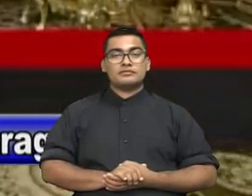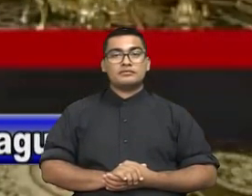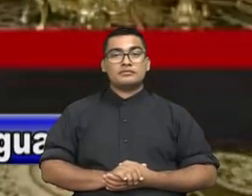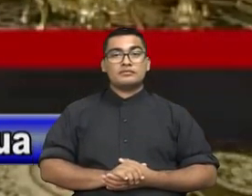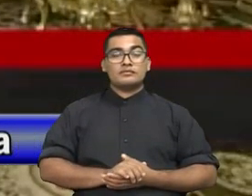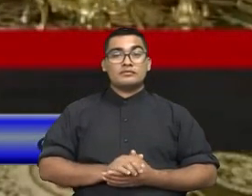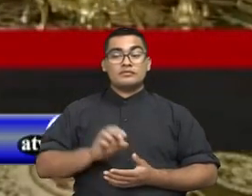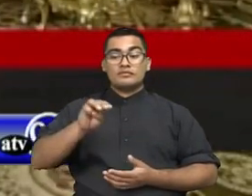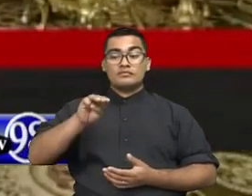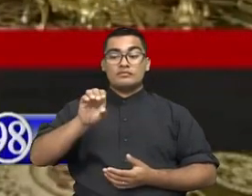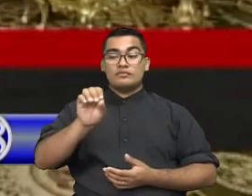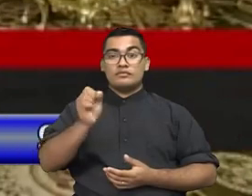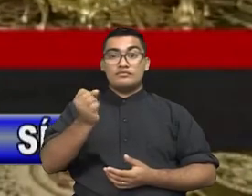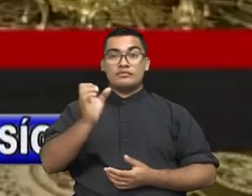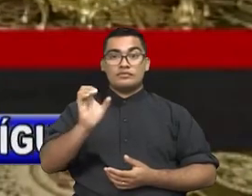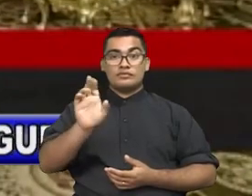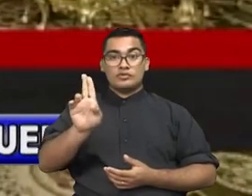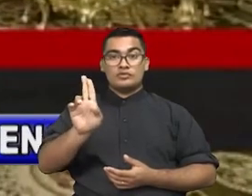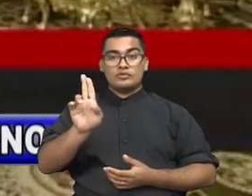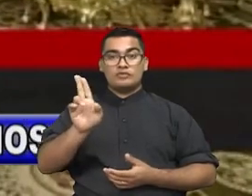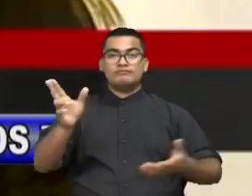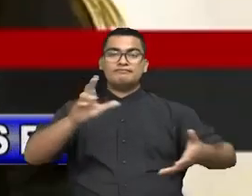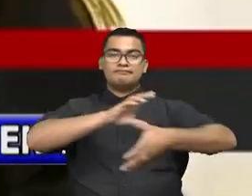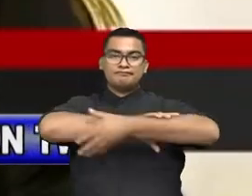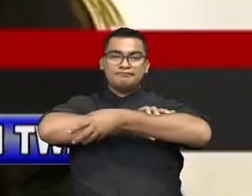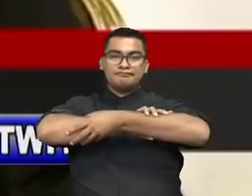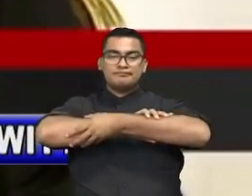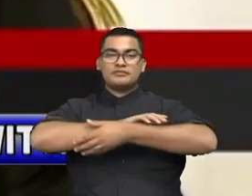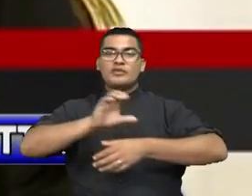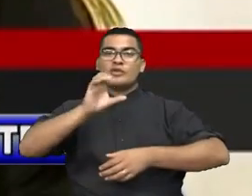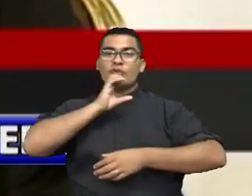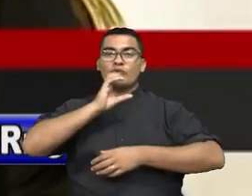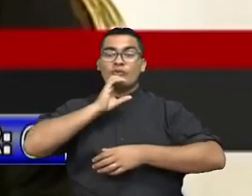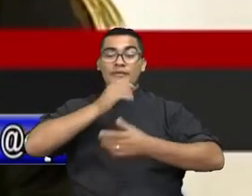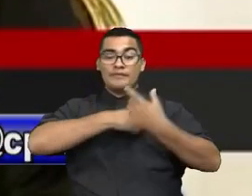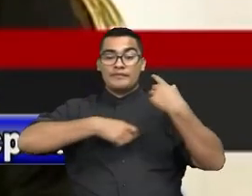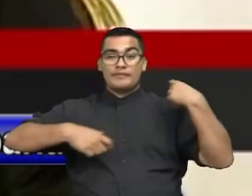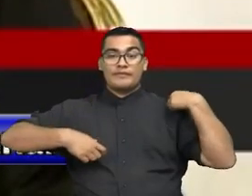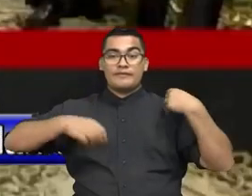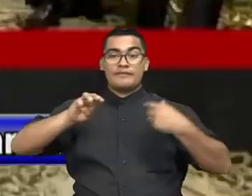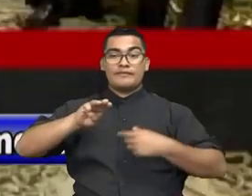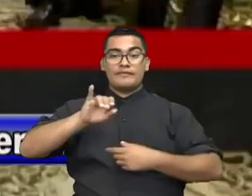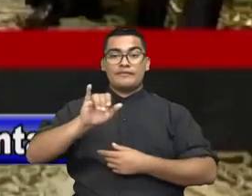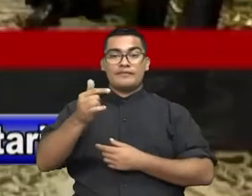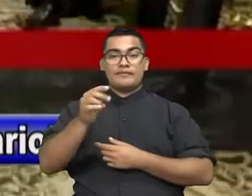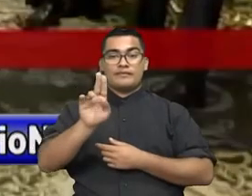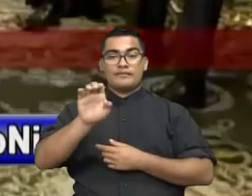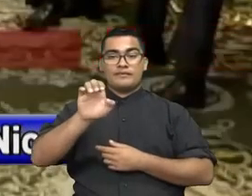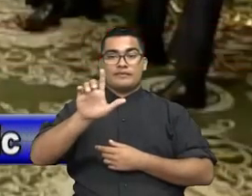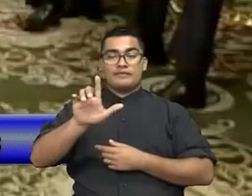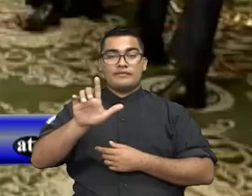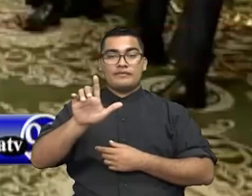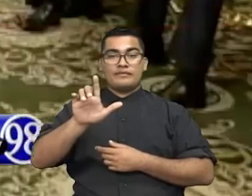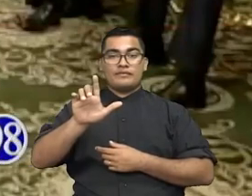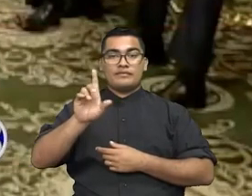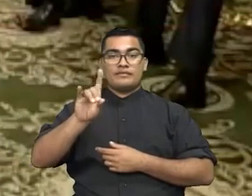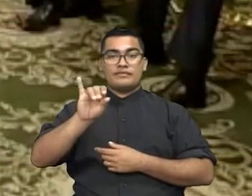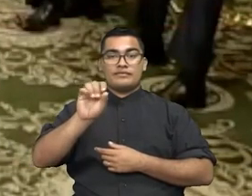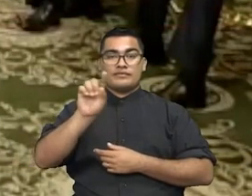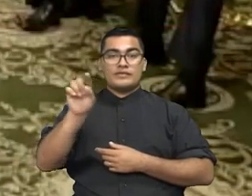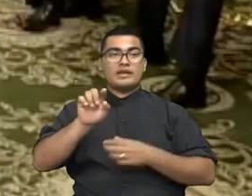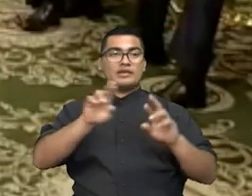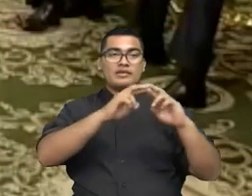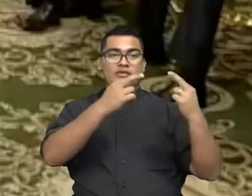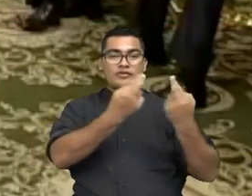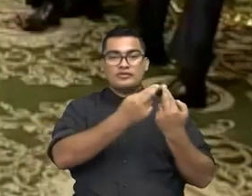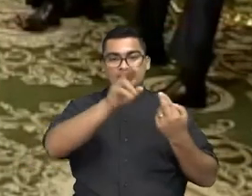Moscú y La Habana refuerzan lazos. El presidente de Cuba, Miguel Díaz-Canel, se ha reunido con el mandatario ruso Vladimir